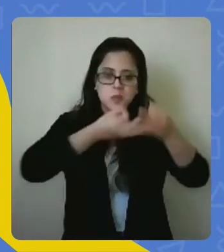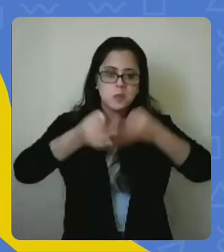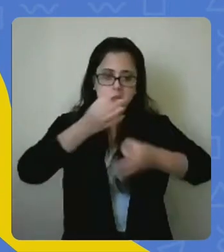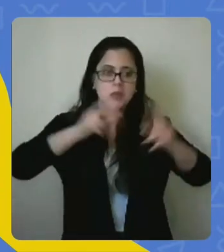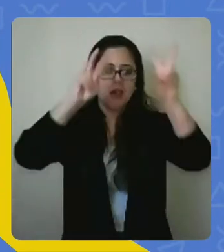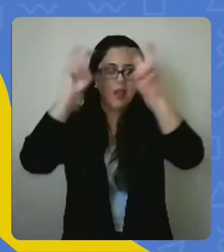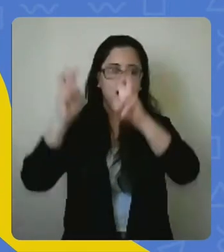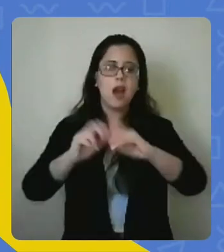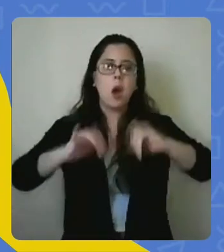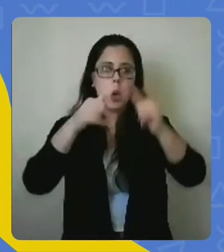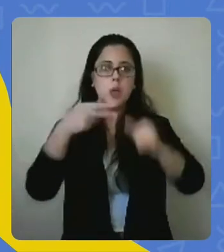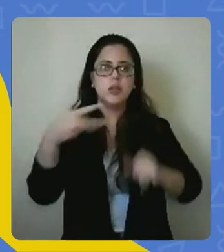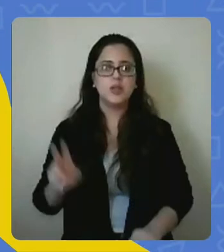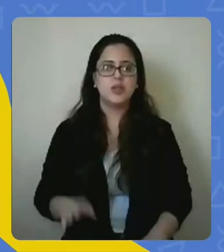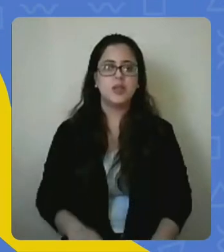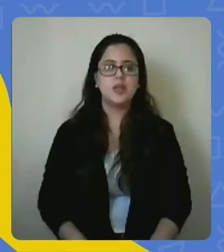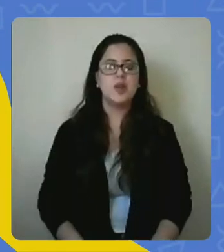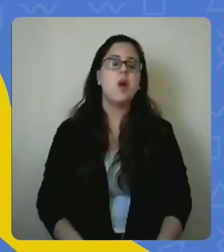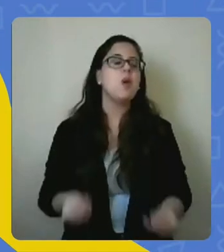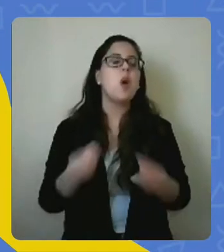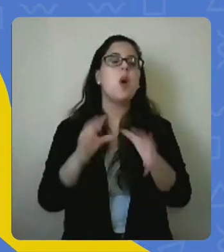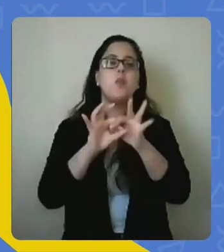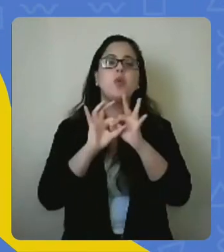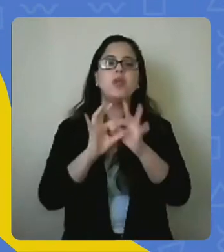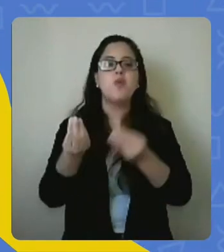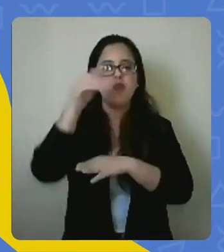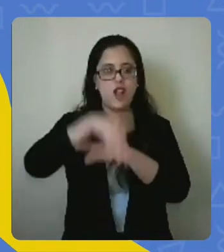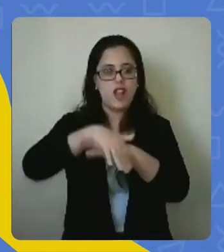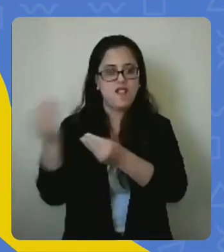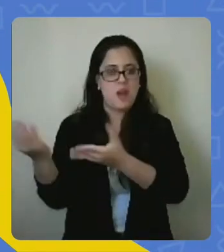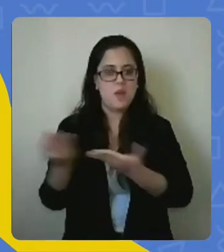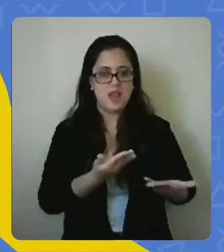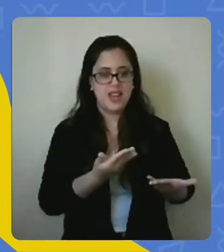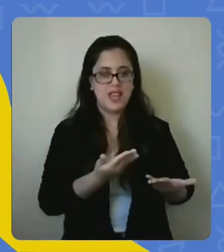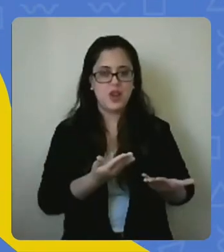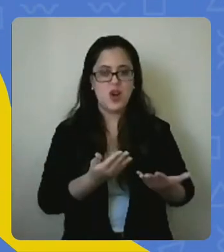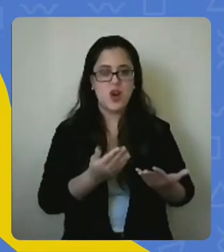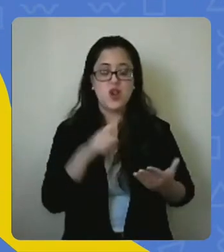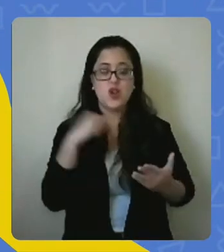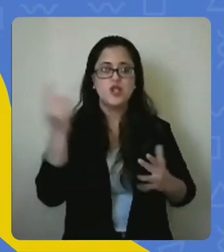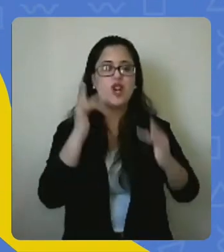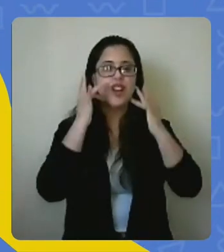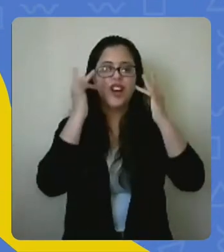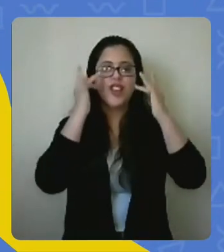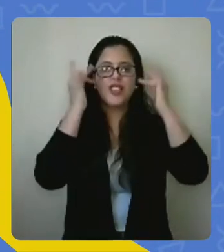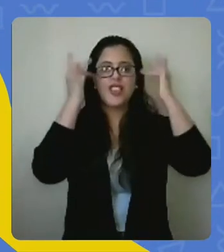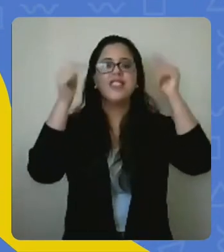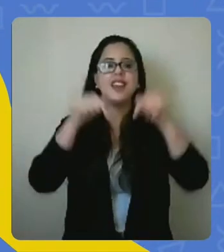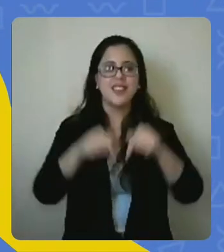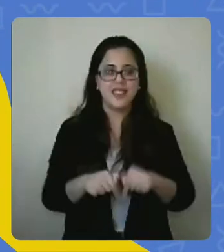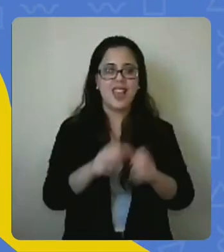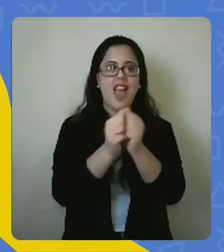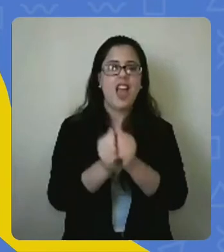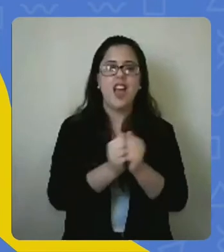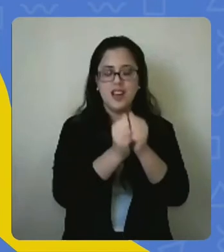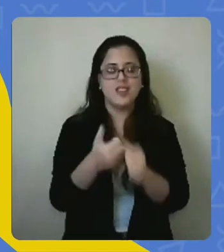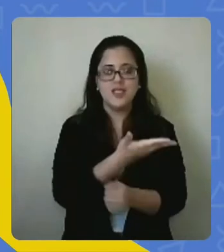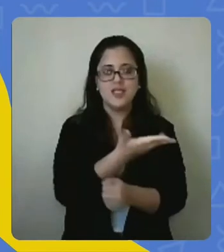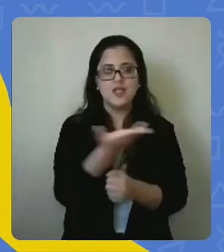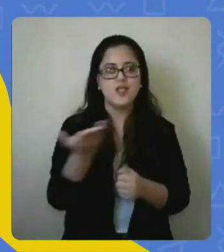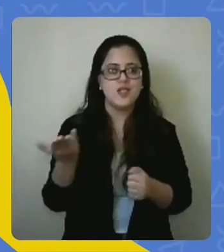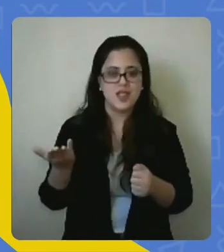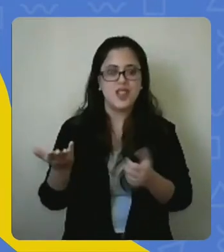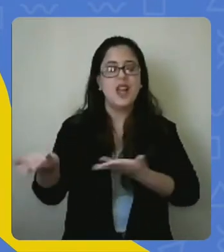Bueno, muchas gracias y buenas tardes, bienvenidos. Muy contentas de estar acá con ustedes, compartiendo